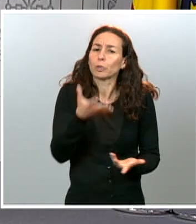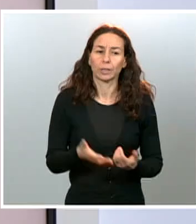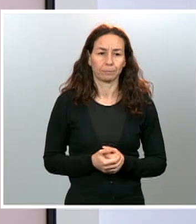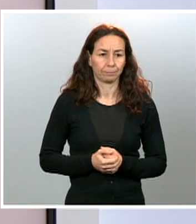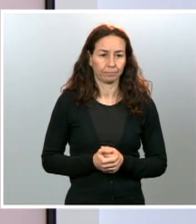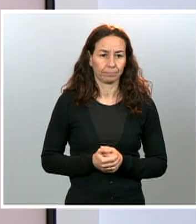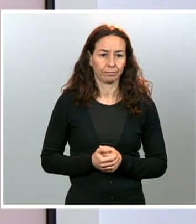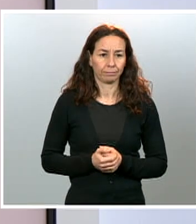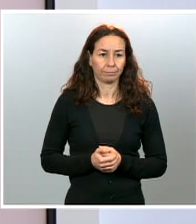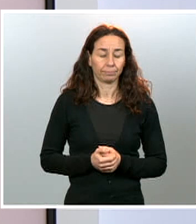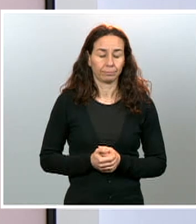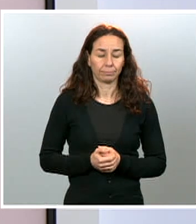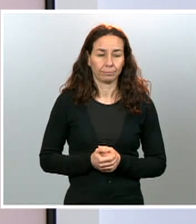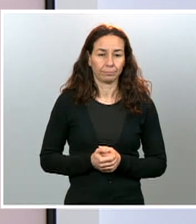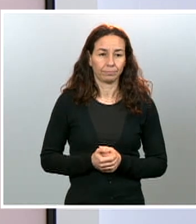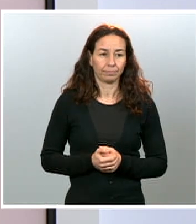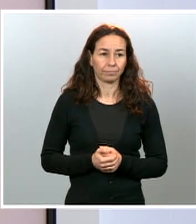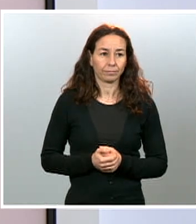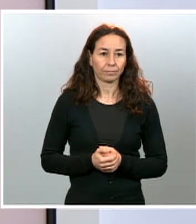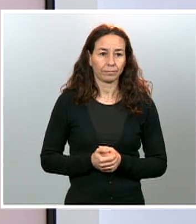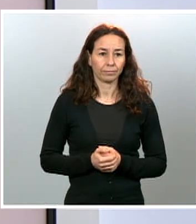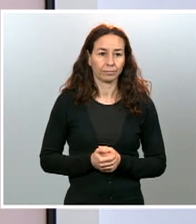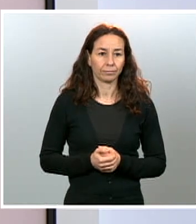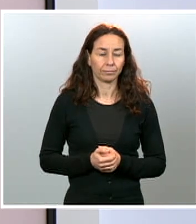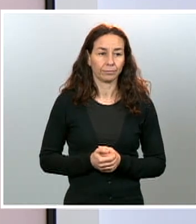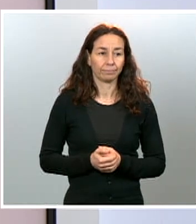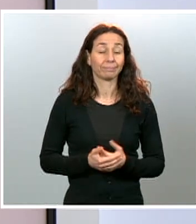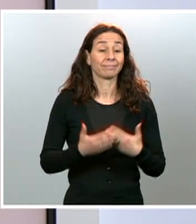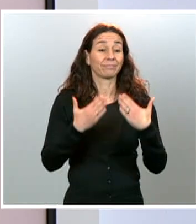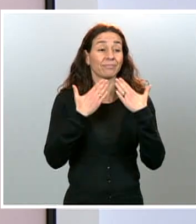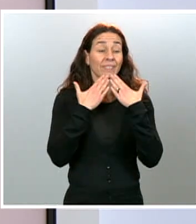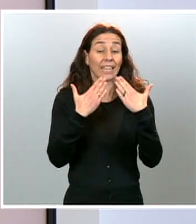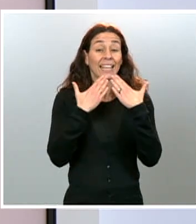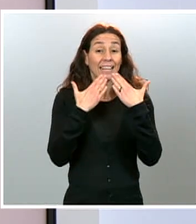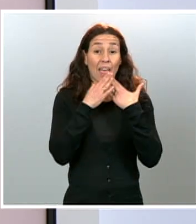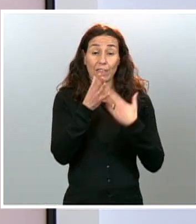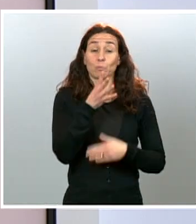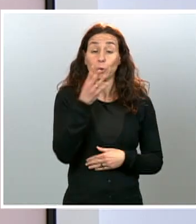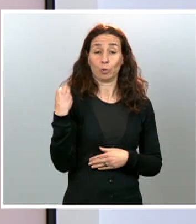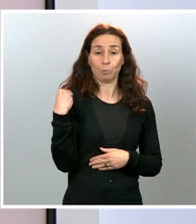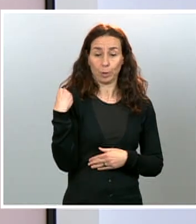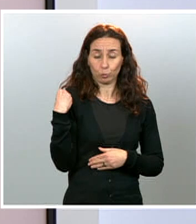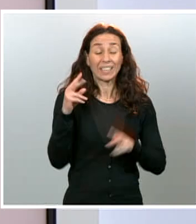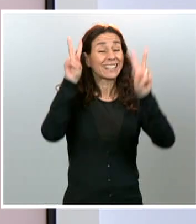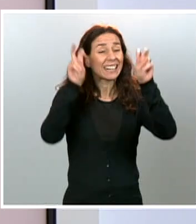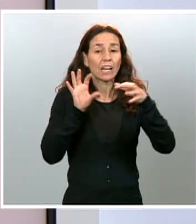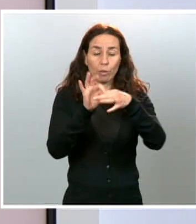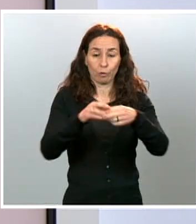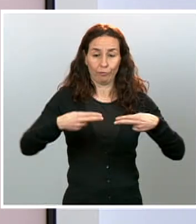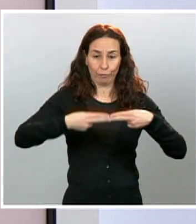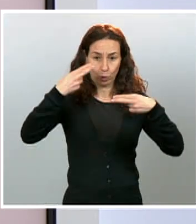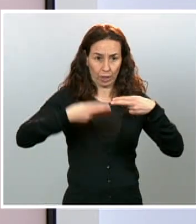bien muchas gracias en faro de melilla por la pregunta en relación a la frontera tenemos una relación